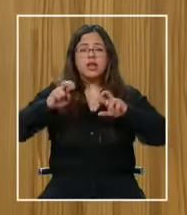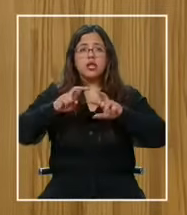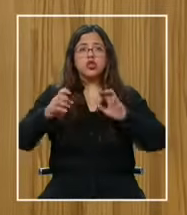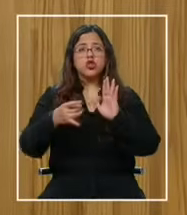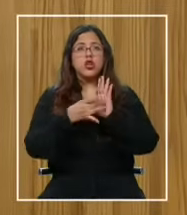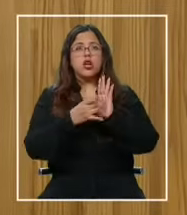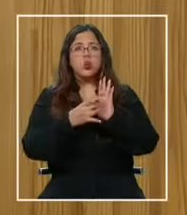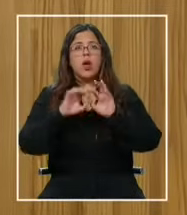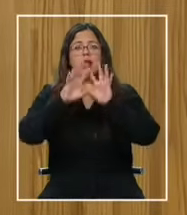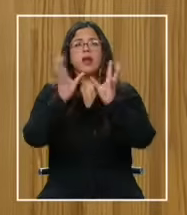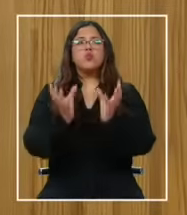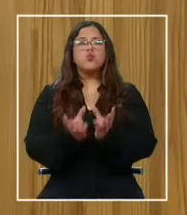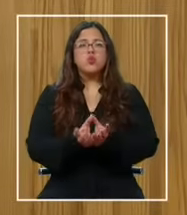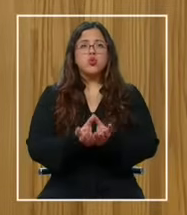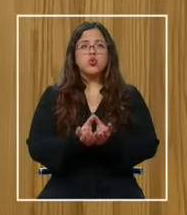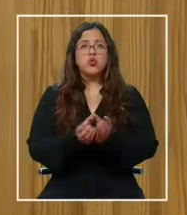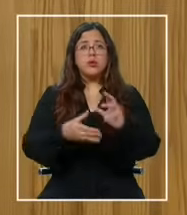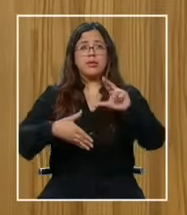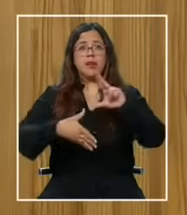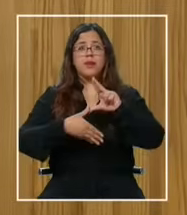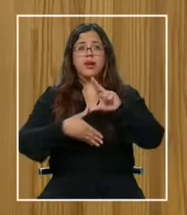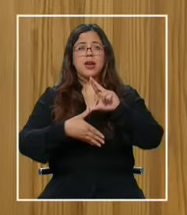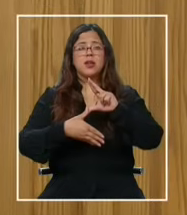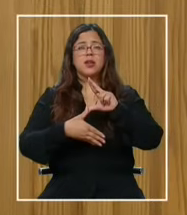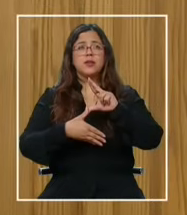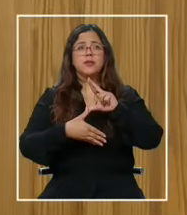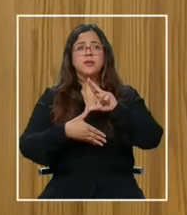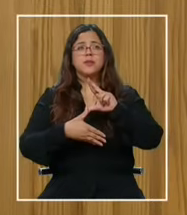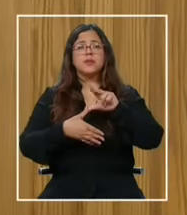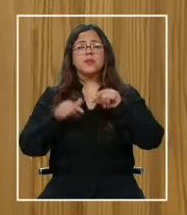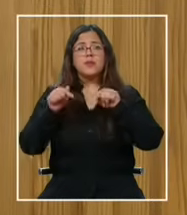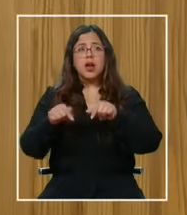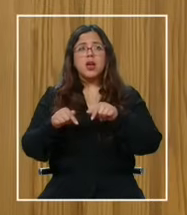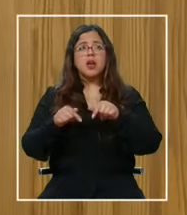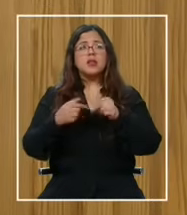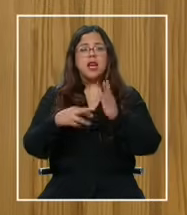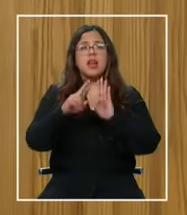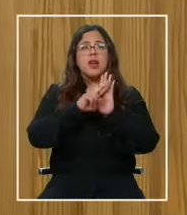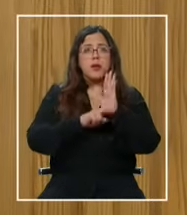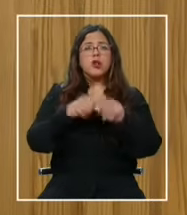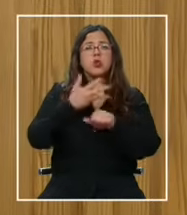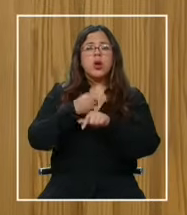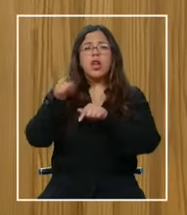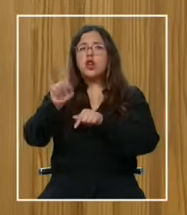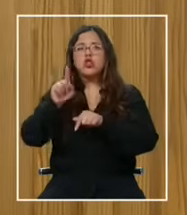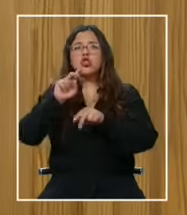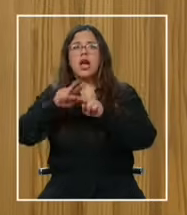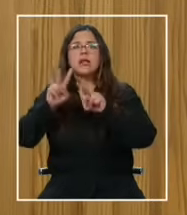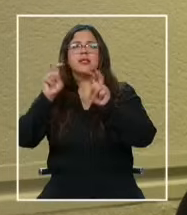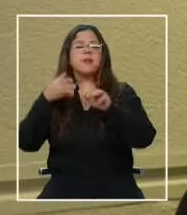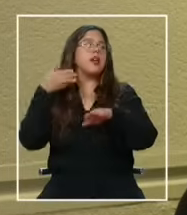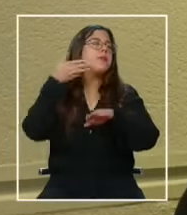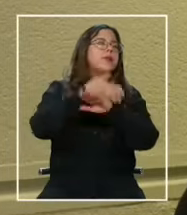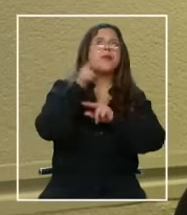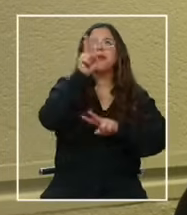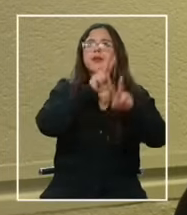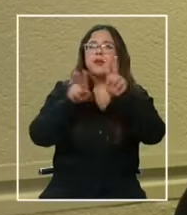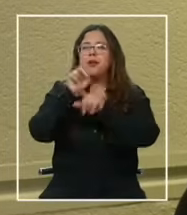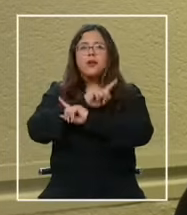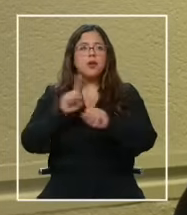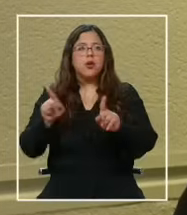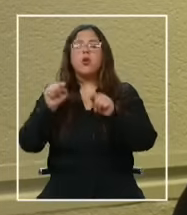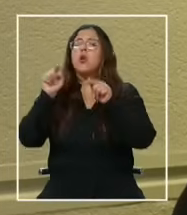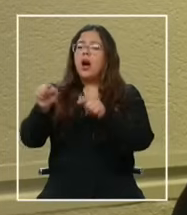criminales en el mundo en América Latina en los países de iberoamérica están regladas y no se formulan mediante visitas turísticas corresponde